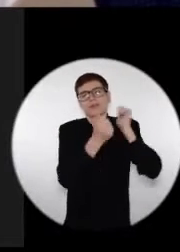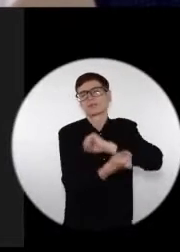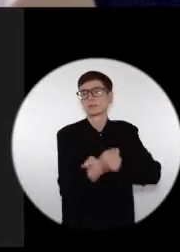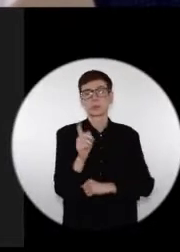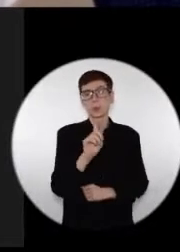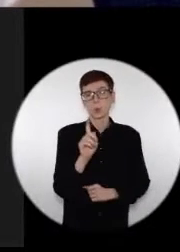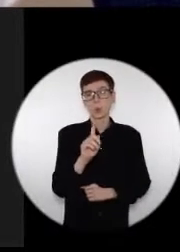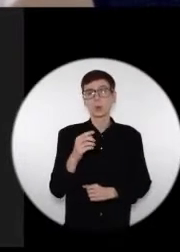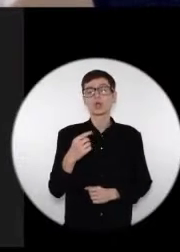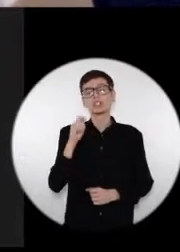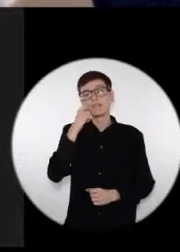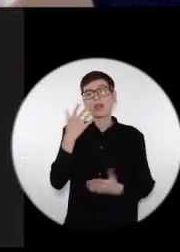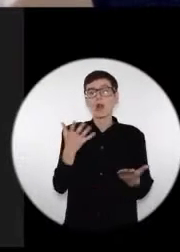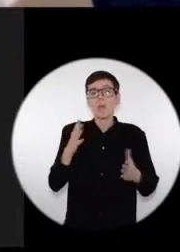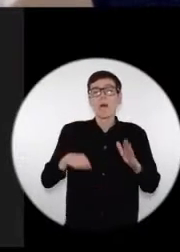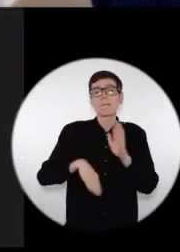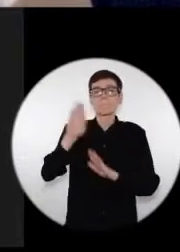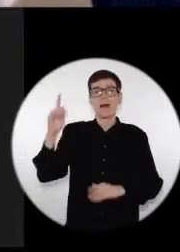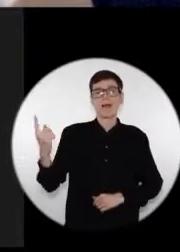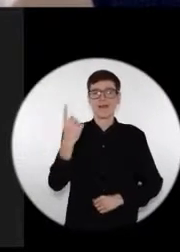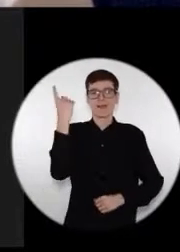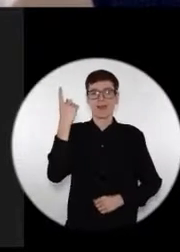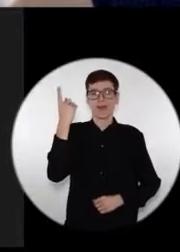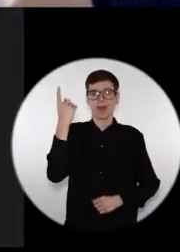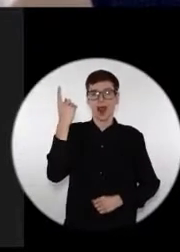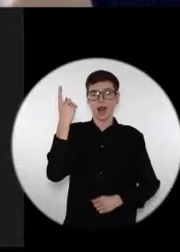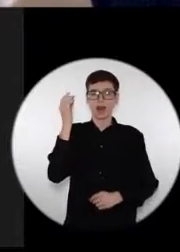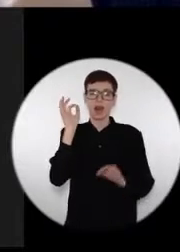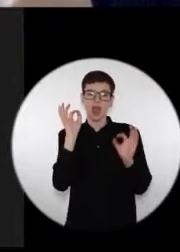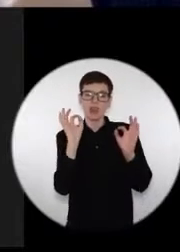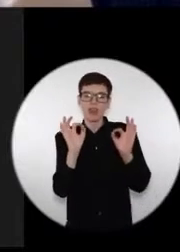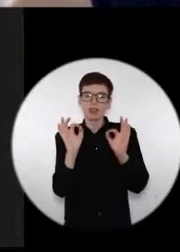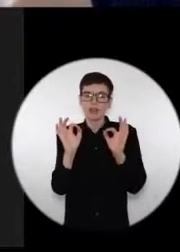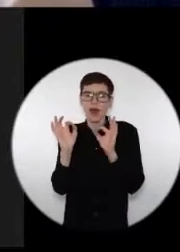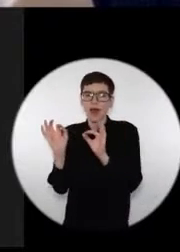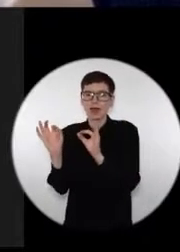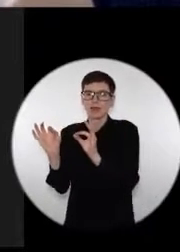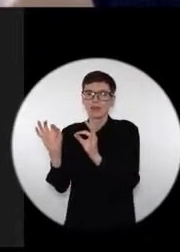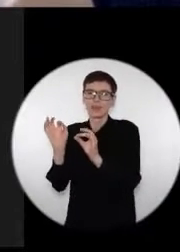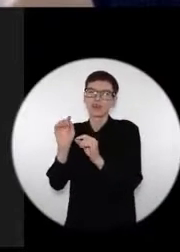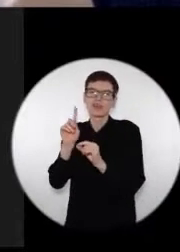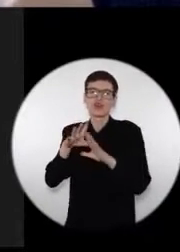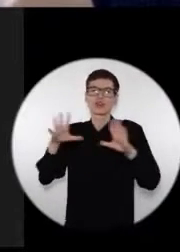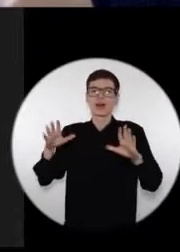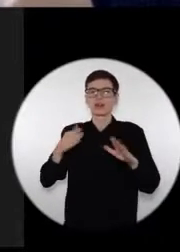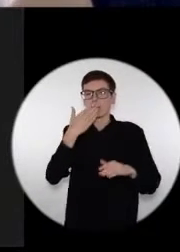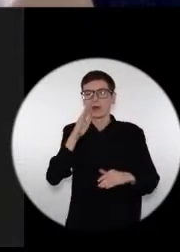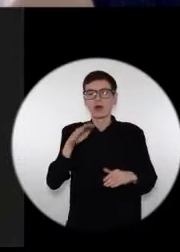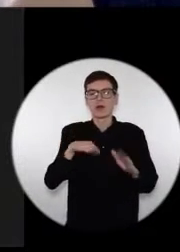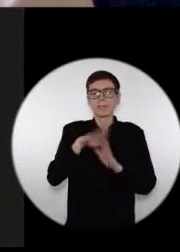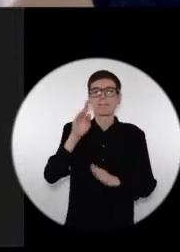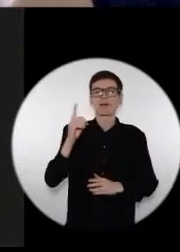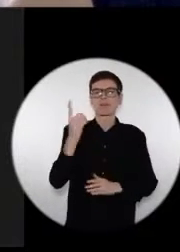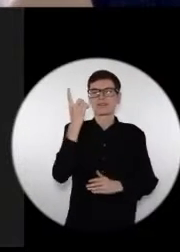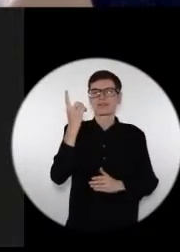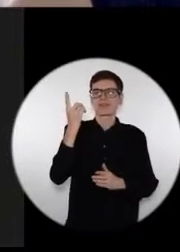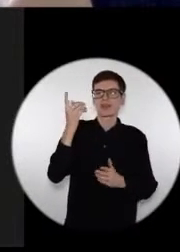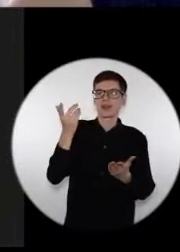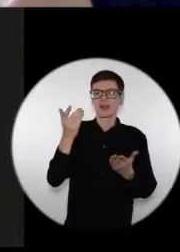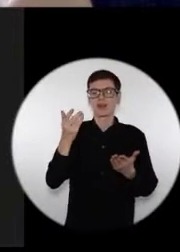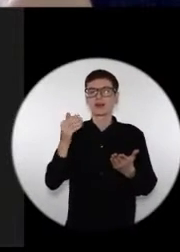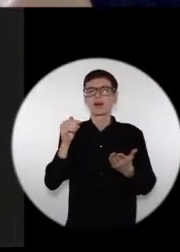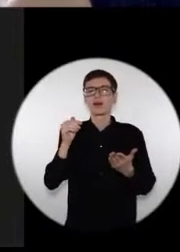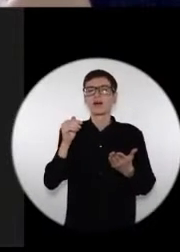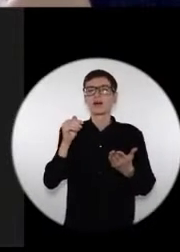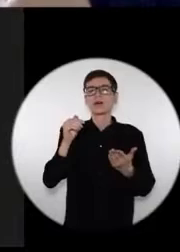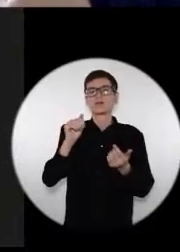no se le explique de que había que empezar como de un relato un poco más general al algo más de detalle por